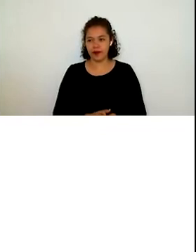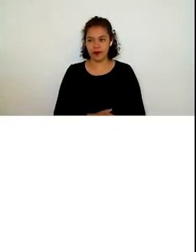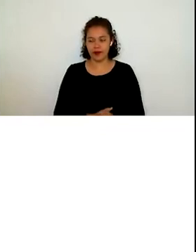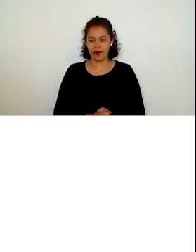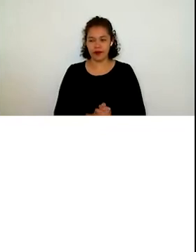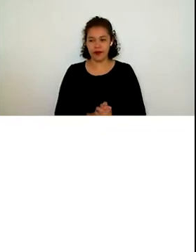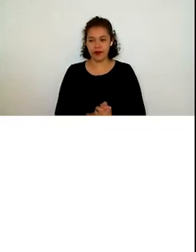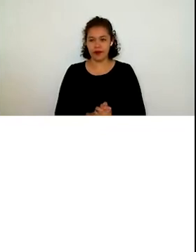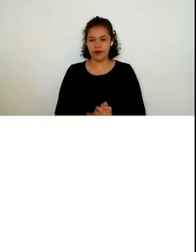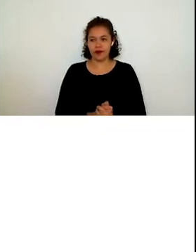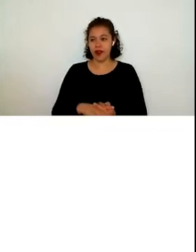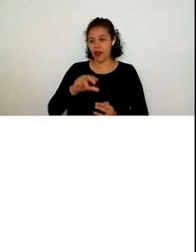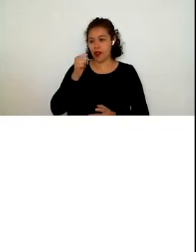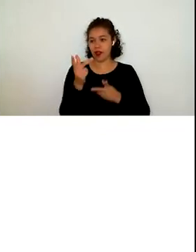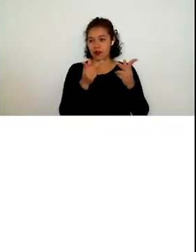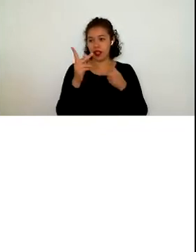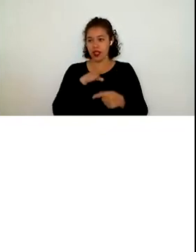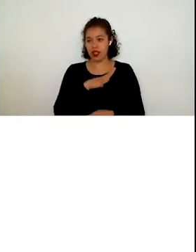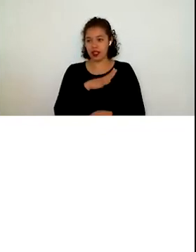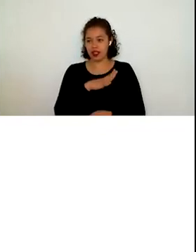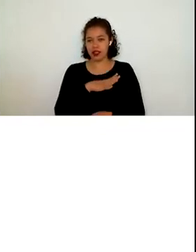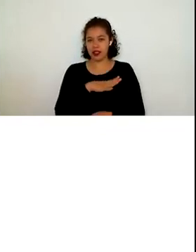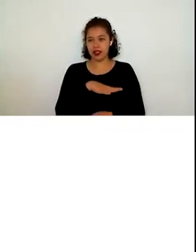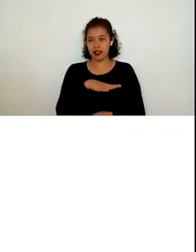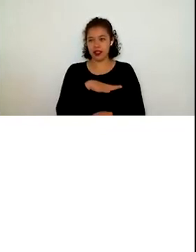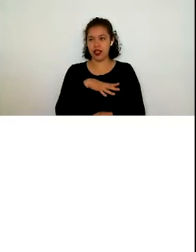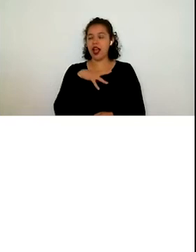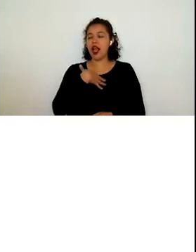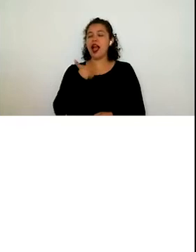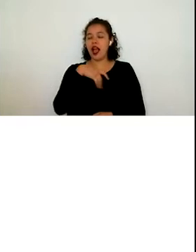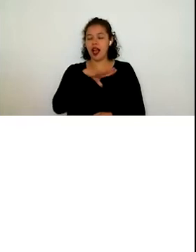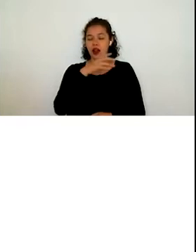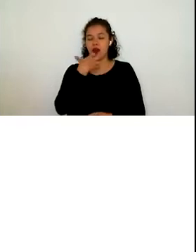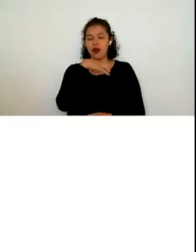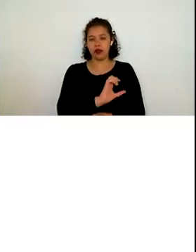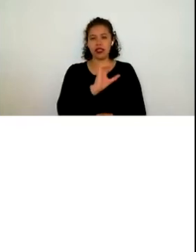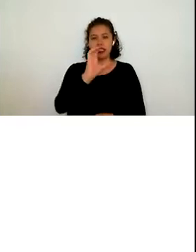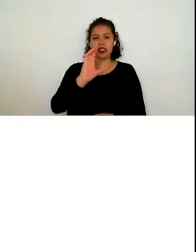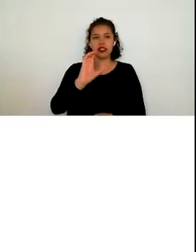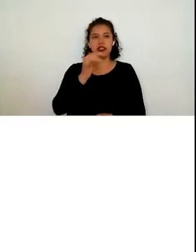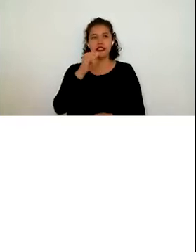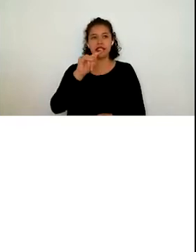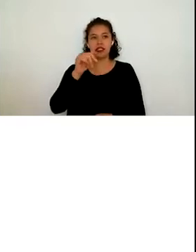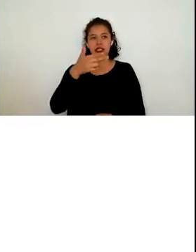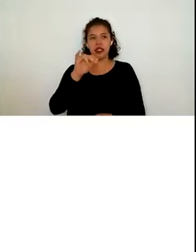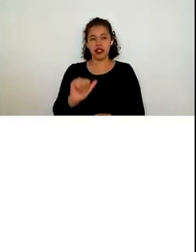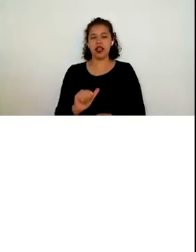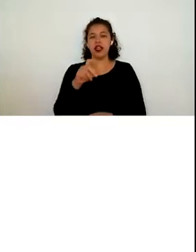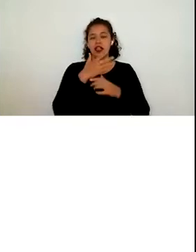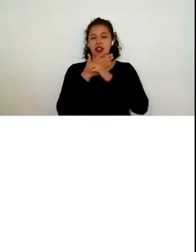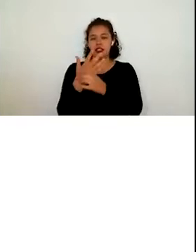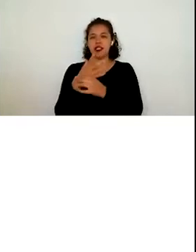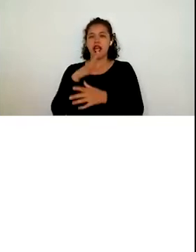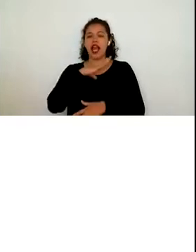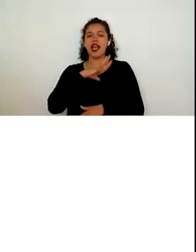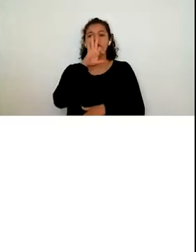¿Hay alguna otra pregunta? Tenemos un comentario, menciona Cintia. Está la ficha de vocales, no la del